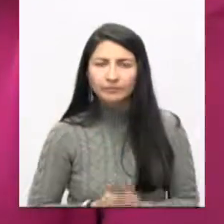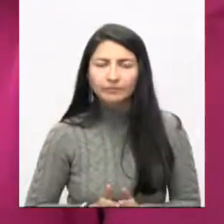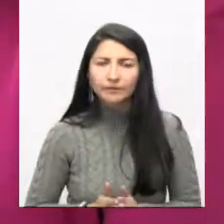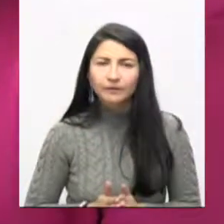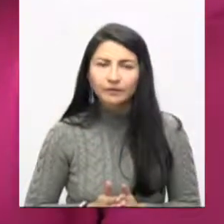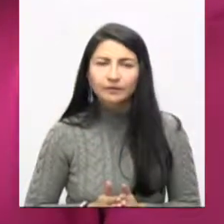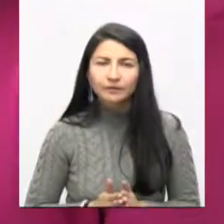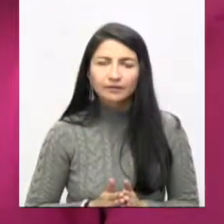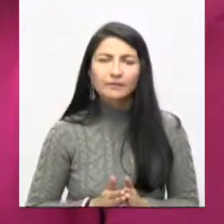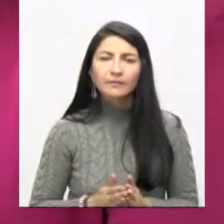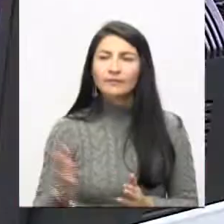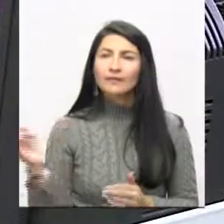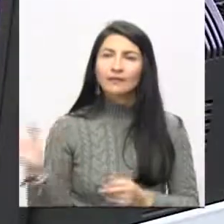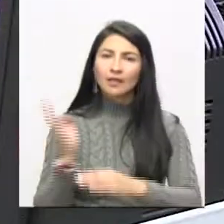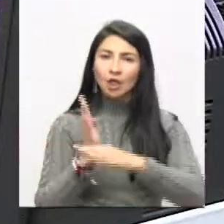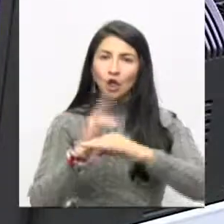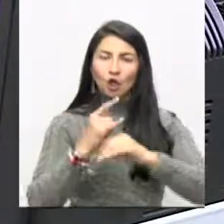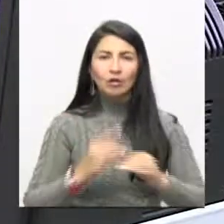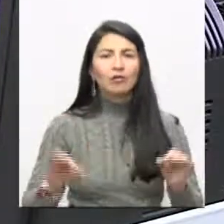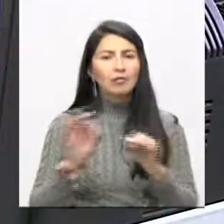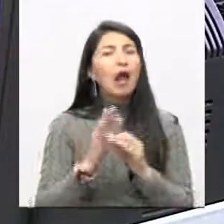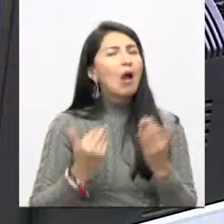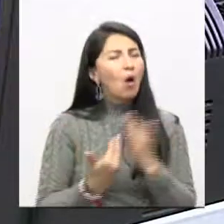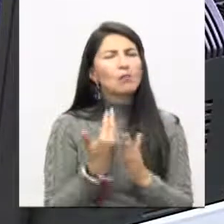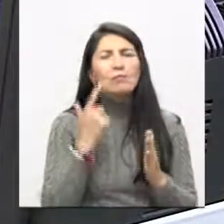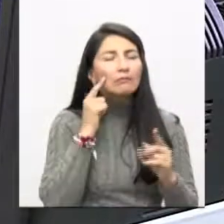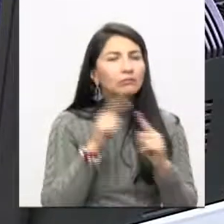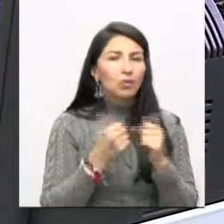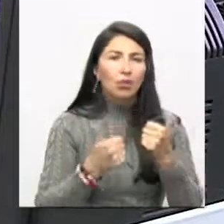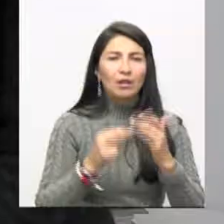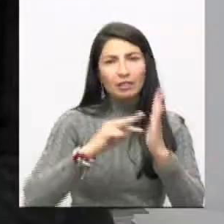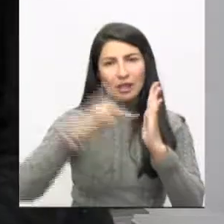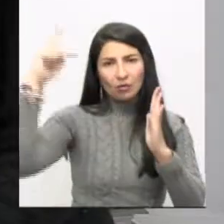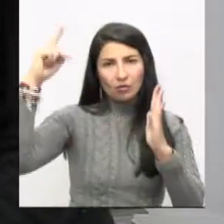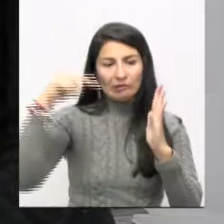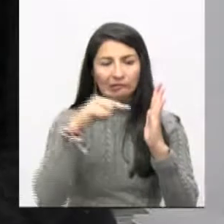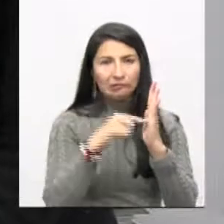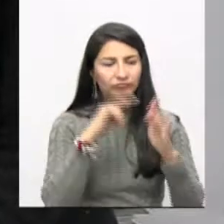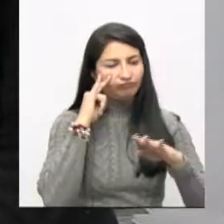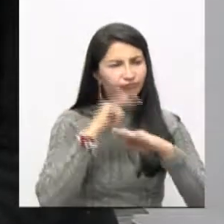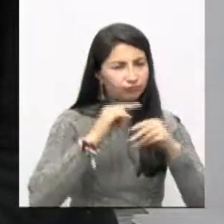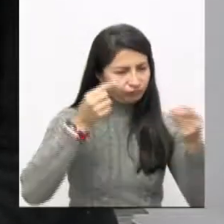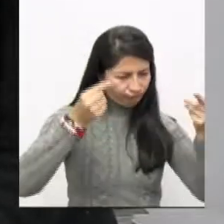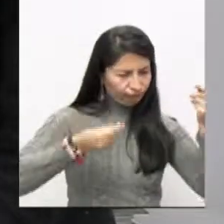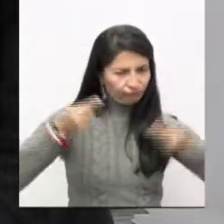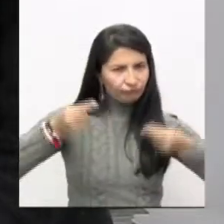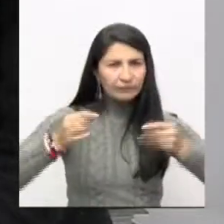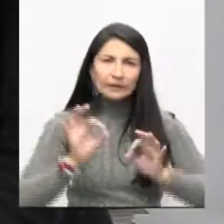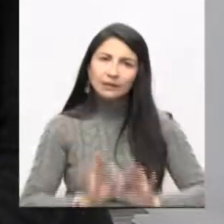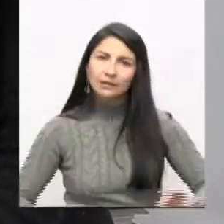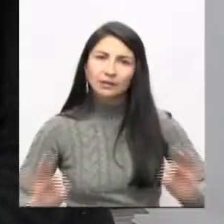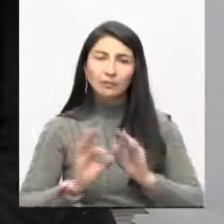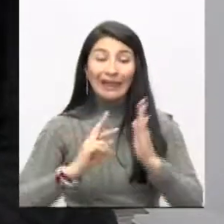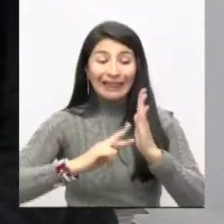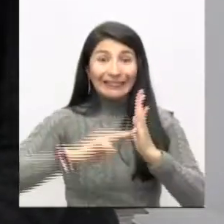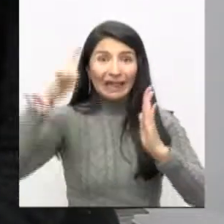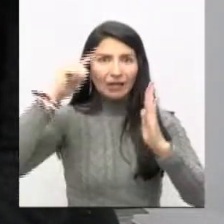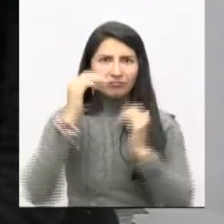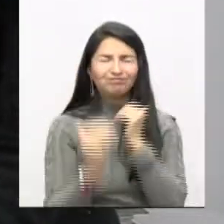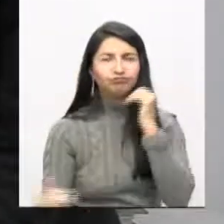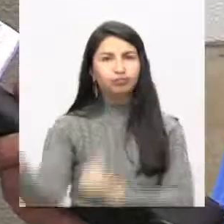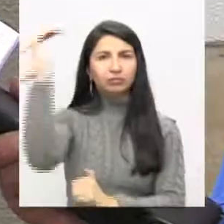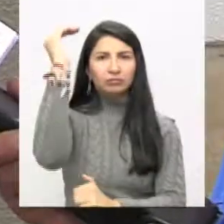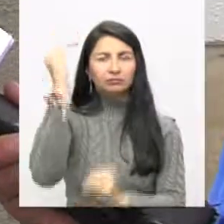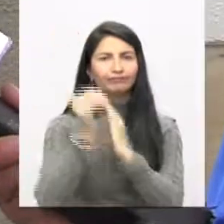El contralor reiteró que la tecnología seguirá siendo fundamental en la vigilancia de los recursos públicos. Tecnología